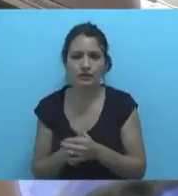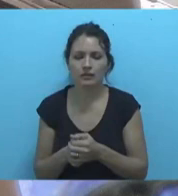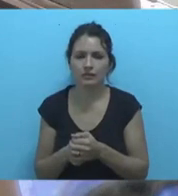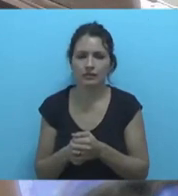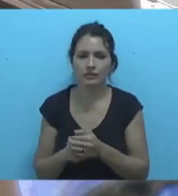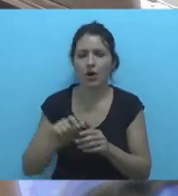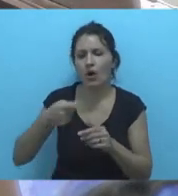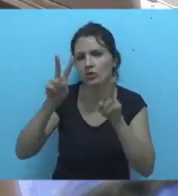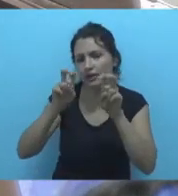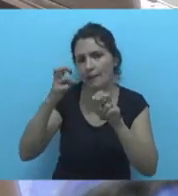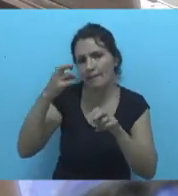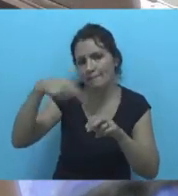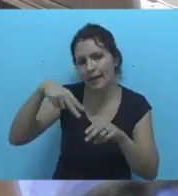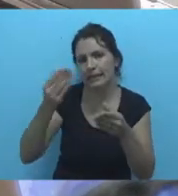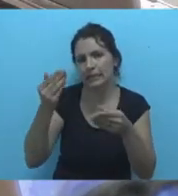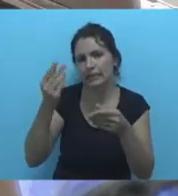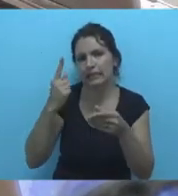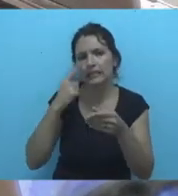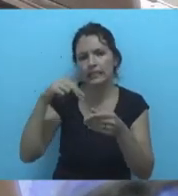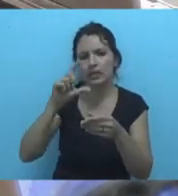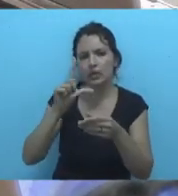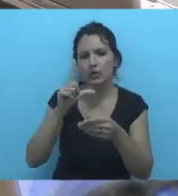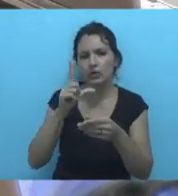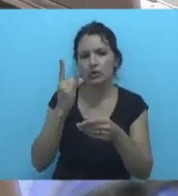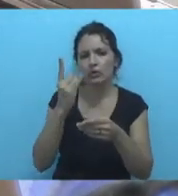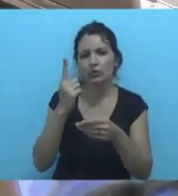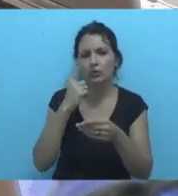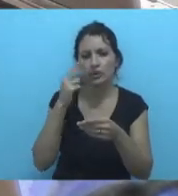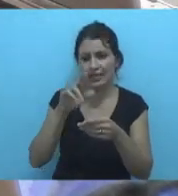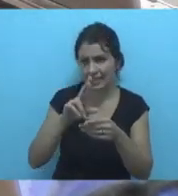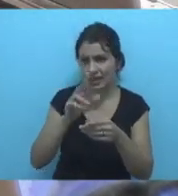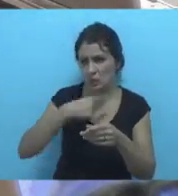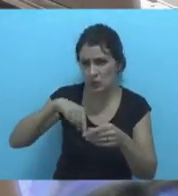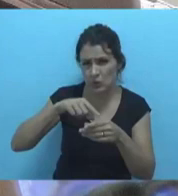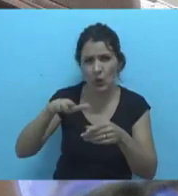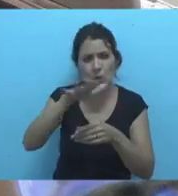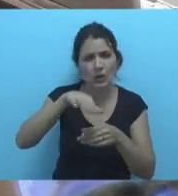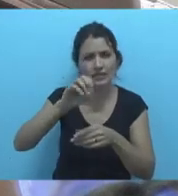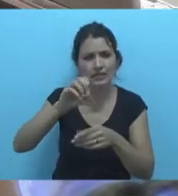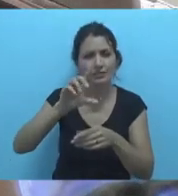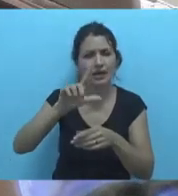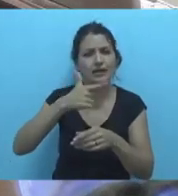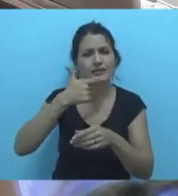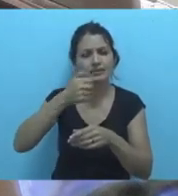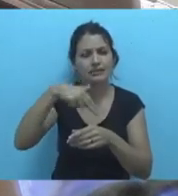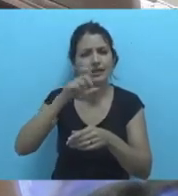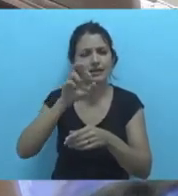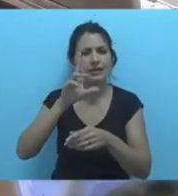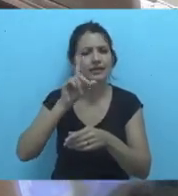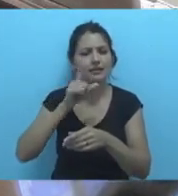Incluir. Plan Incluir Departamento San Cristóbal. Tuvimos que hablar un funcionario de tercera línea del